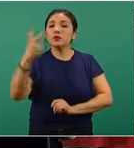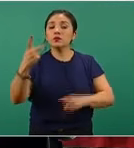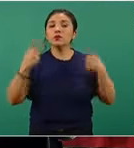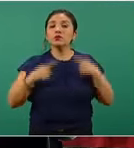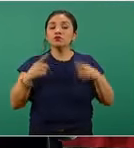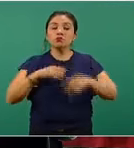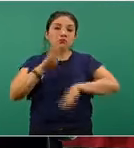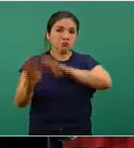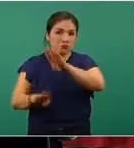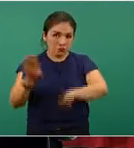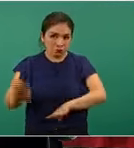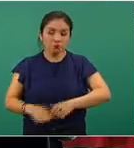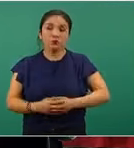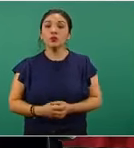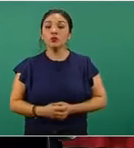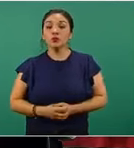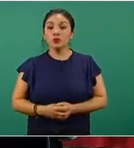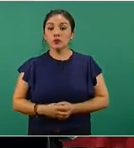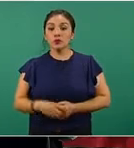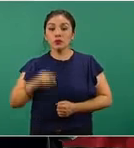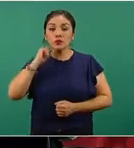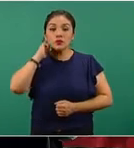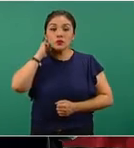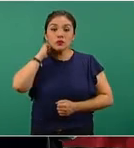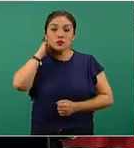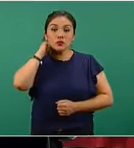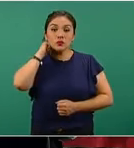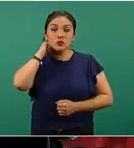200.862 defunciones. La siguiente, por favor.